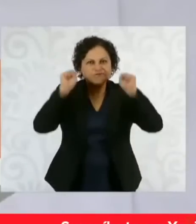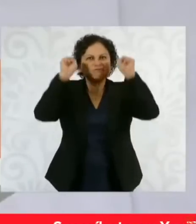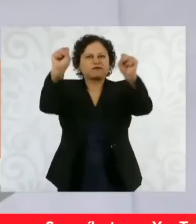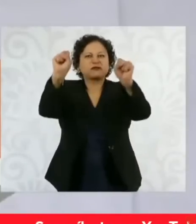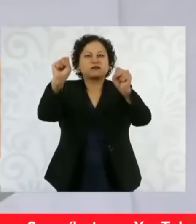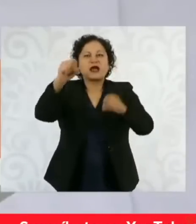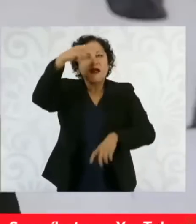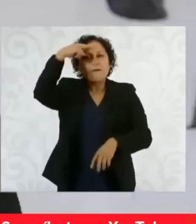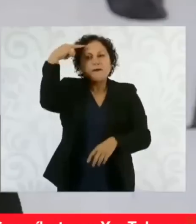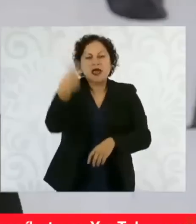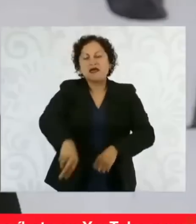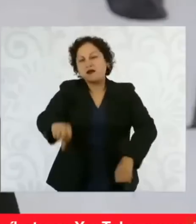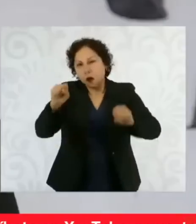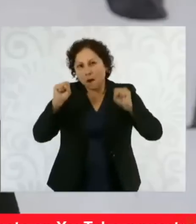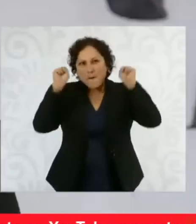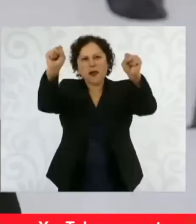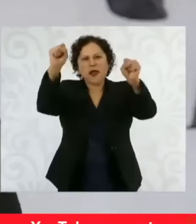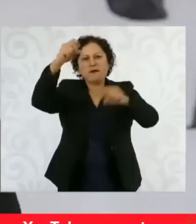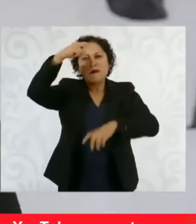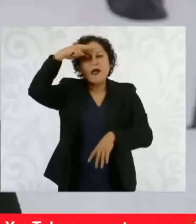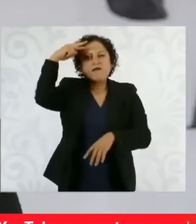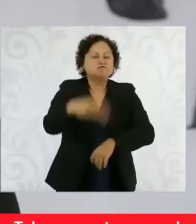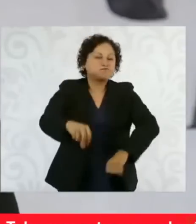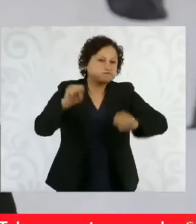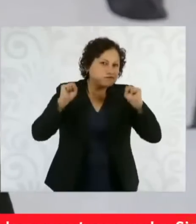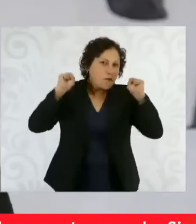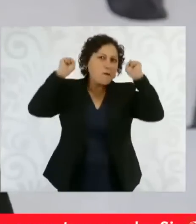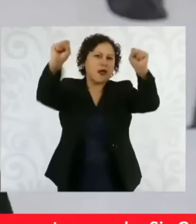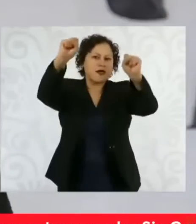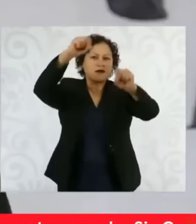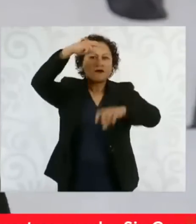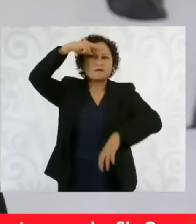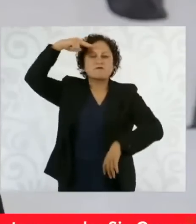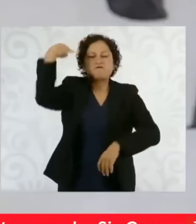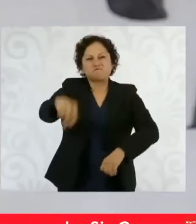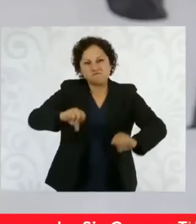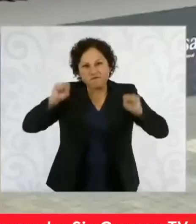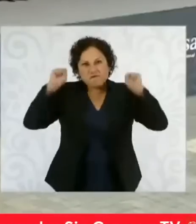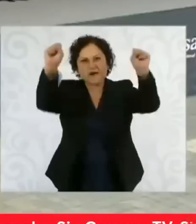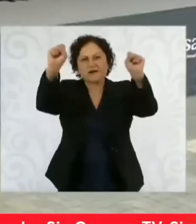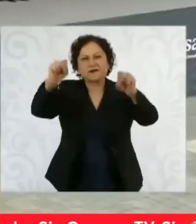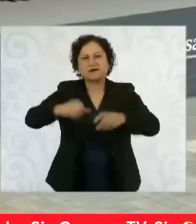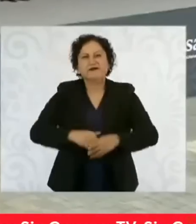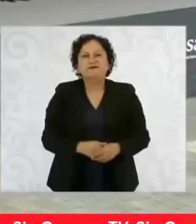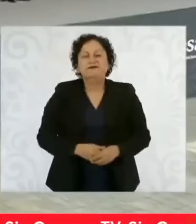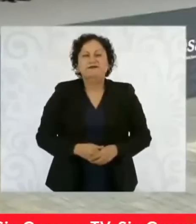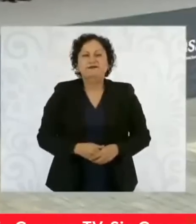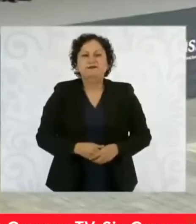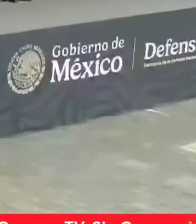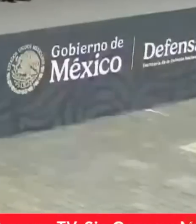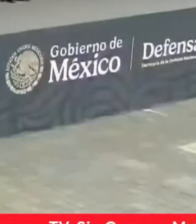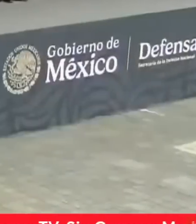viva México! ¡Que viva México! ¡Que viva México!